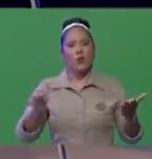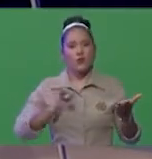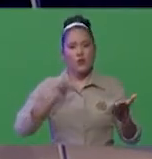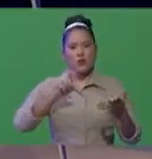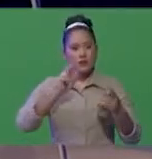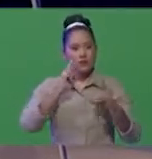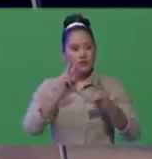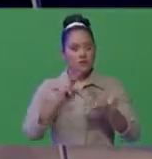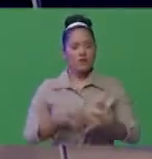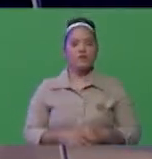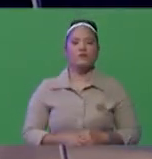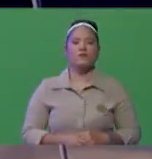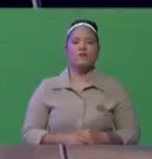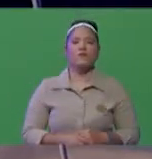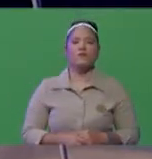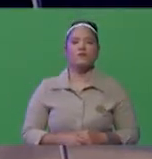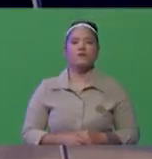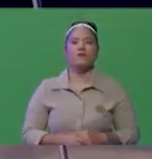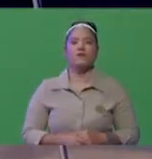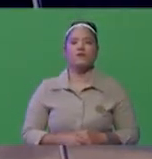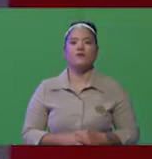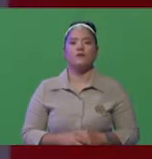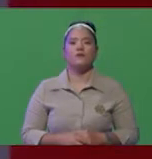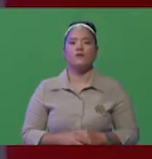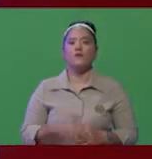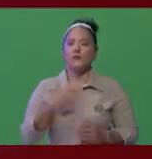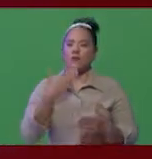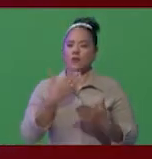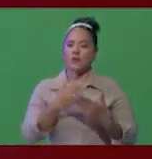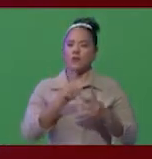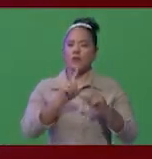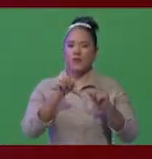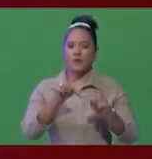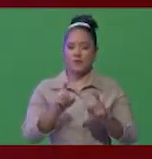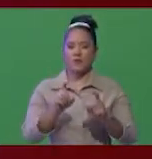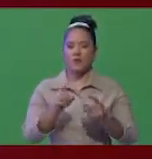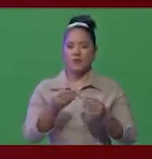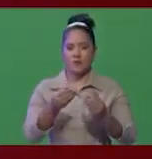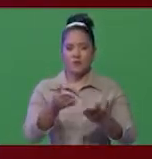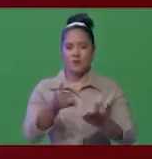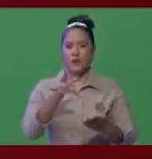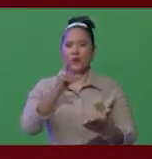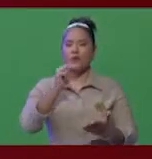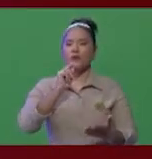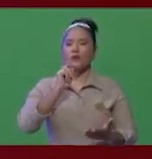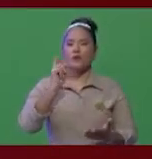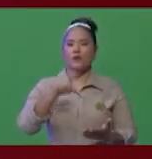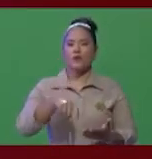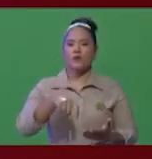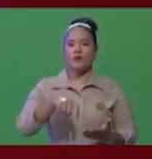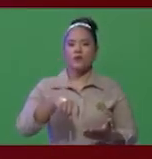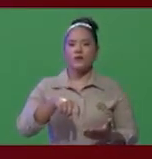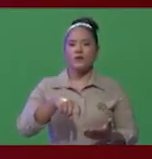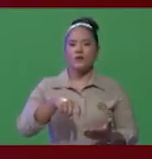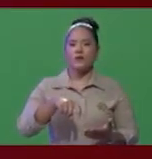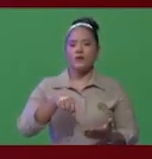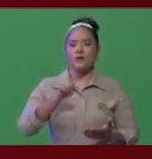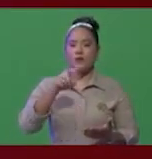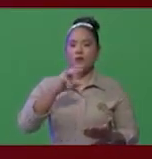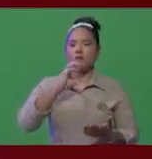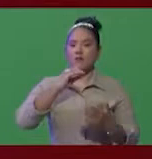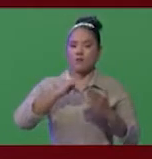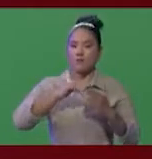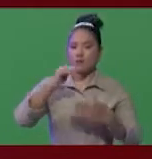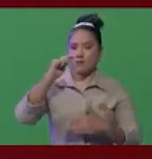pendiente? Sí, qué bueno que nos hace esa pregunta, porque precisamente no tiene que ser, si es del INAT o de COPEMAT,